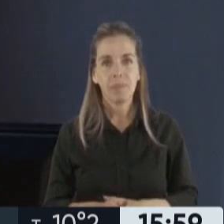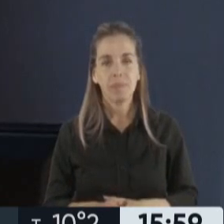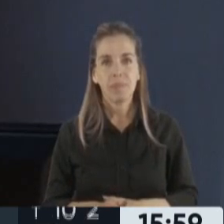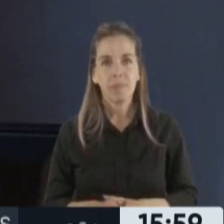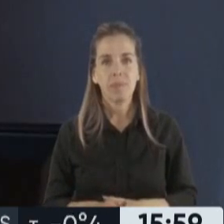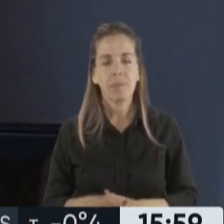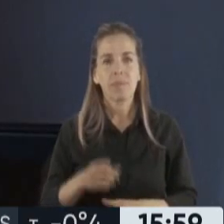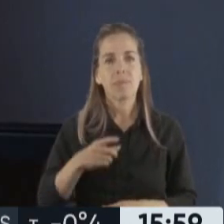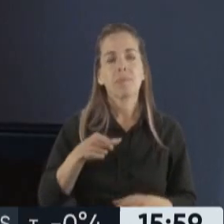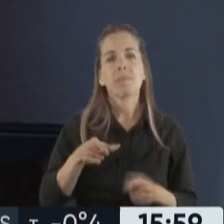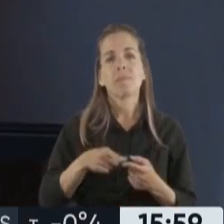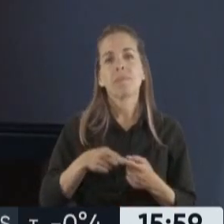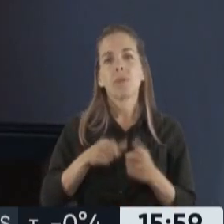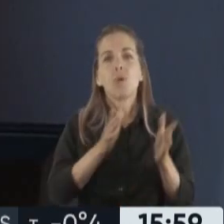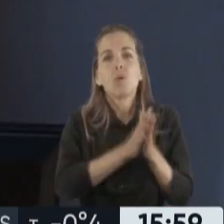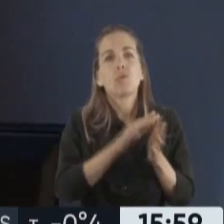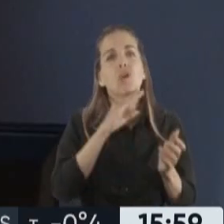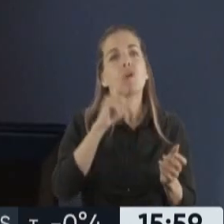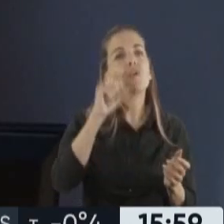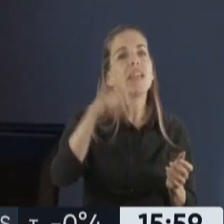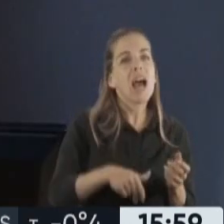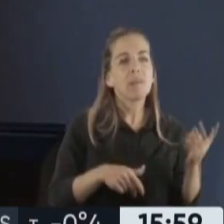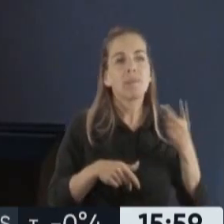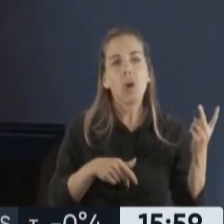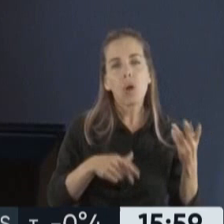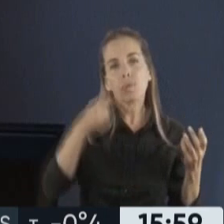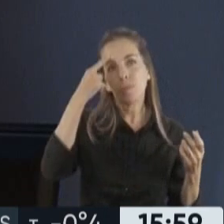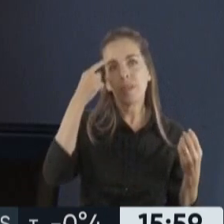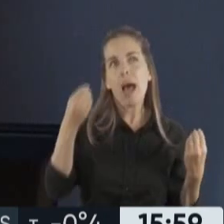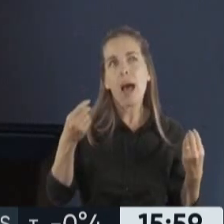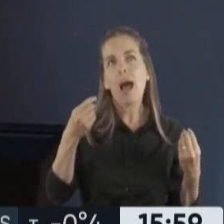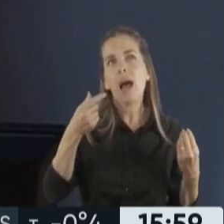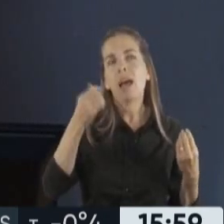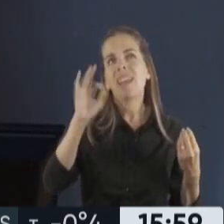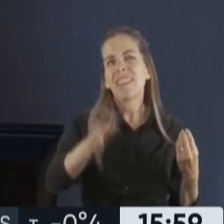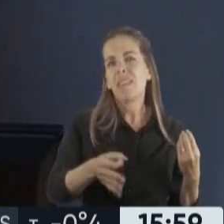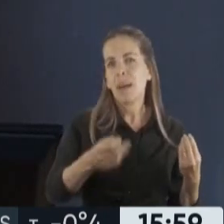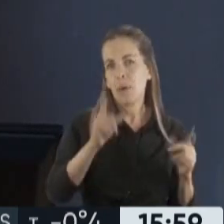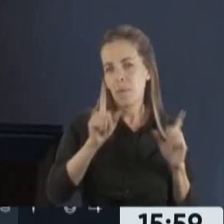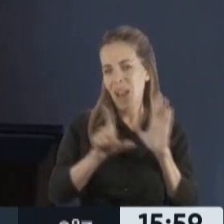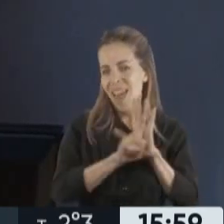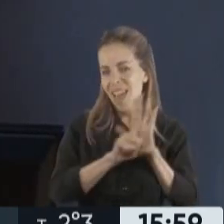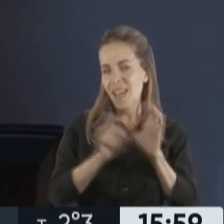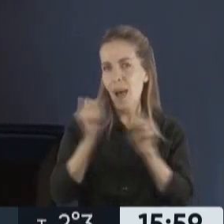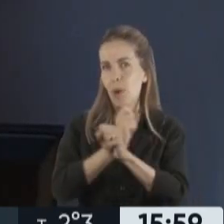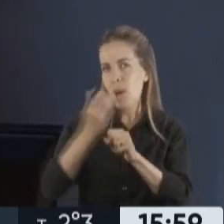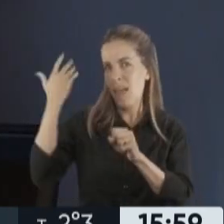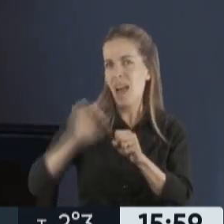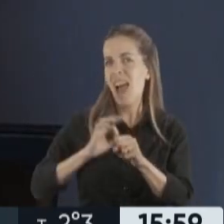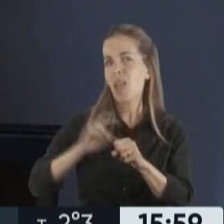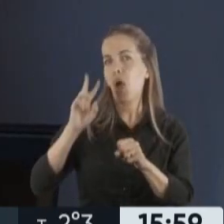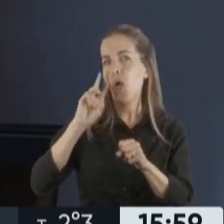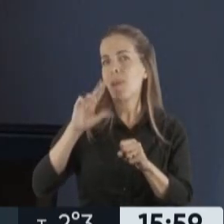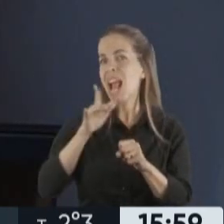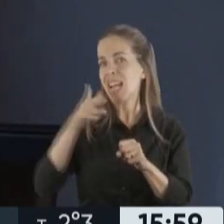nos propusimos con Julián, bueno, mirá, teníamos esta ley que databa del 2014, Julián, y